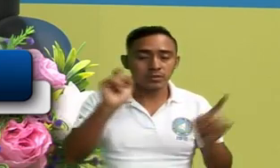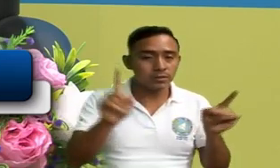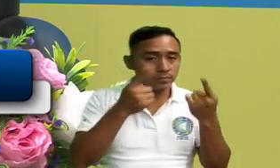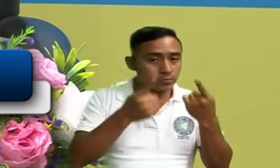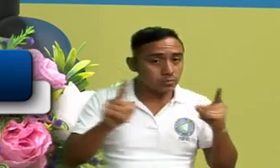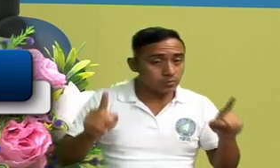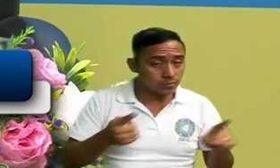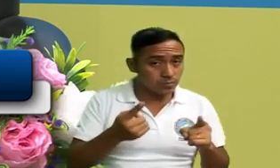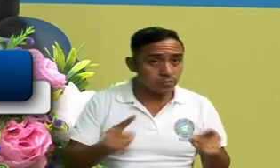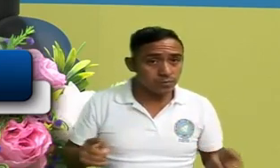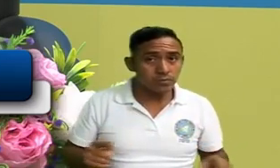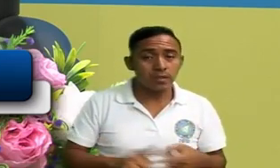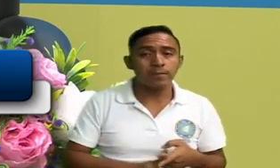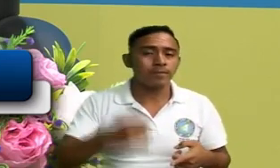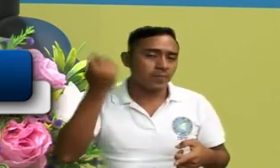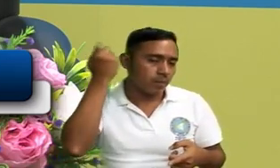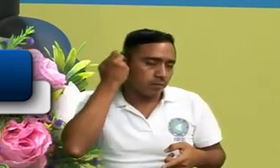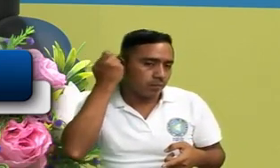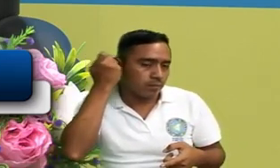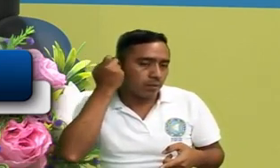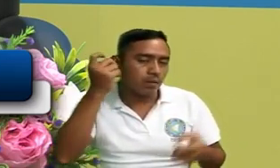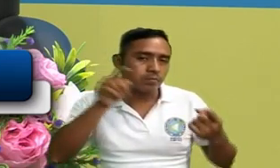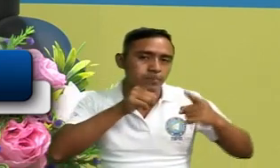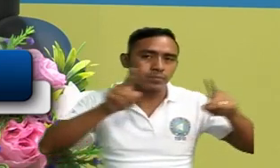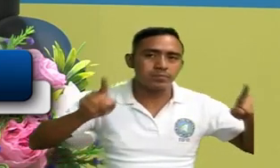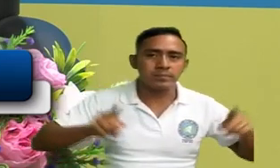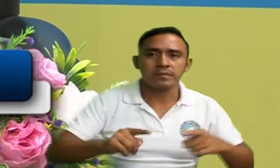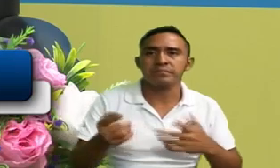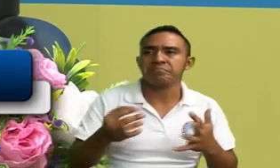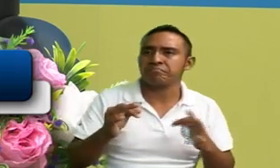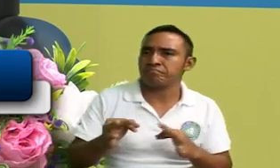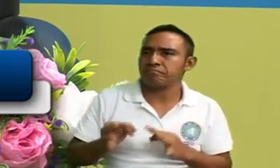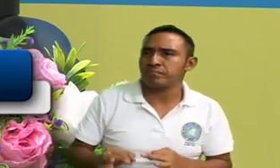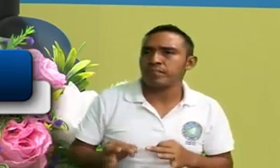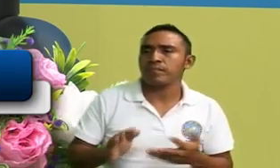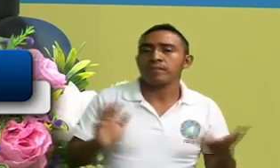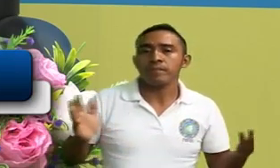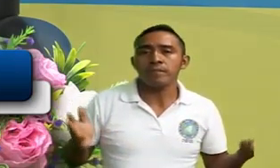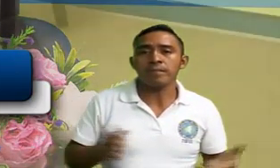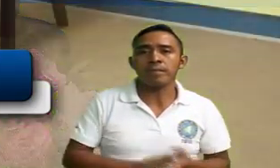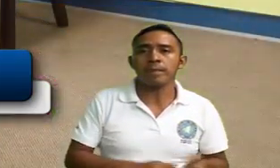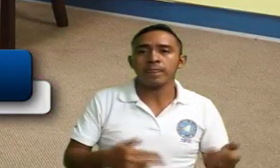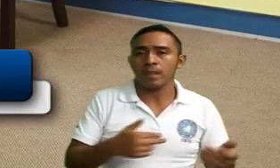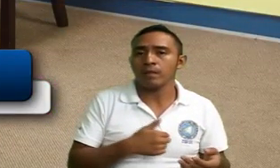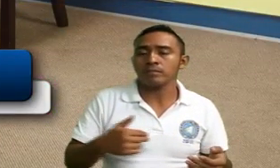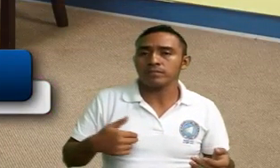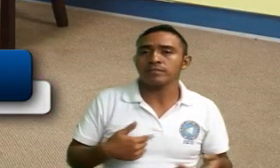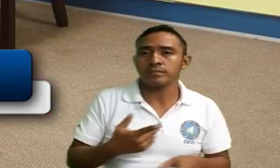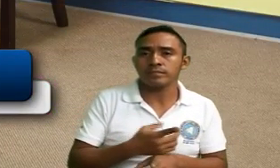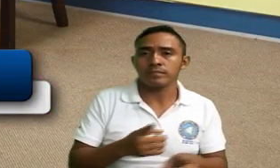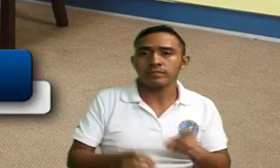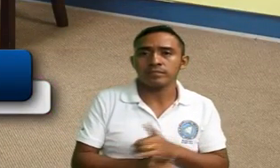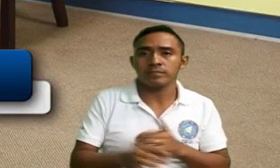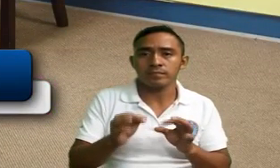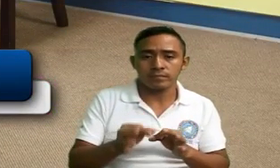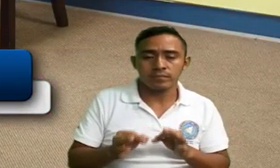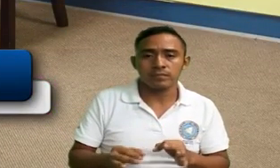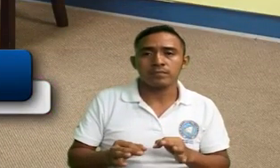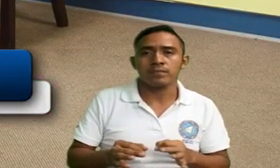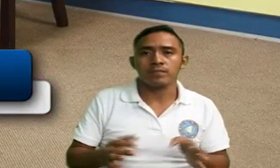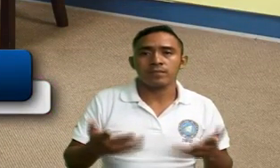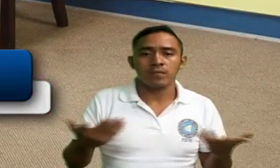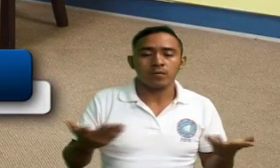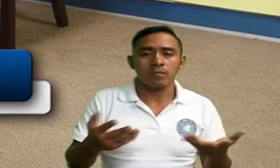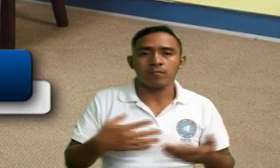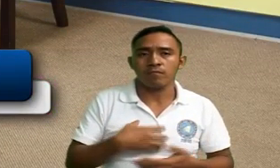música, un tipo de recreatividad, entonces la paciente tiene que hacerlo y eso va a mejorar su estado